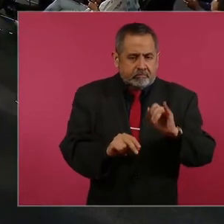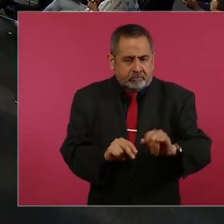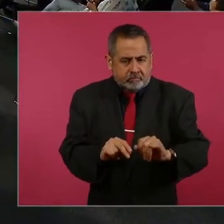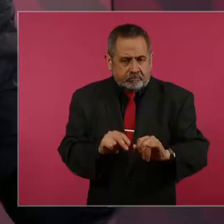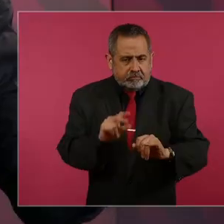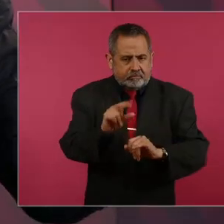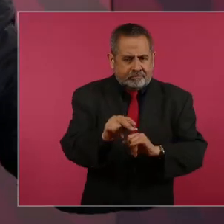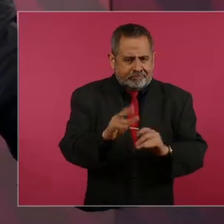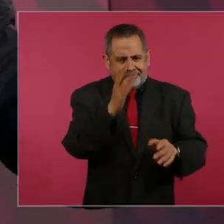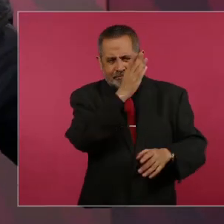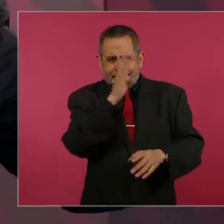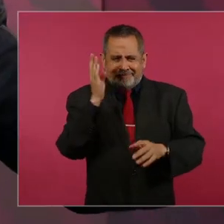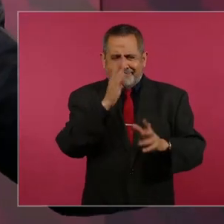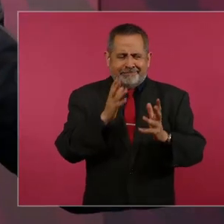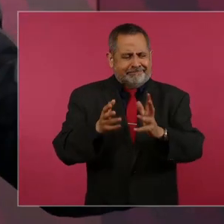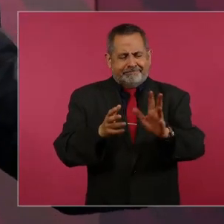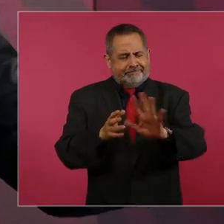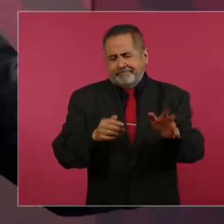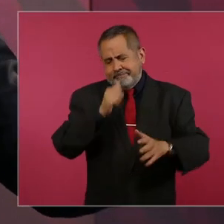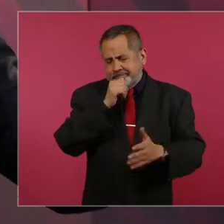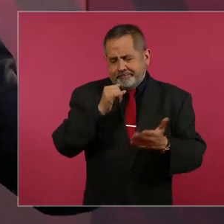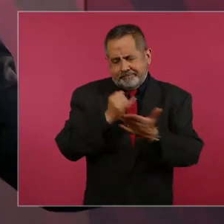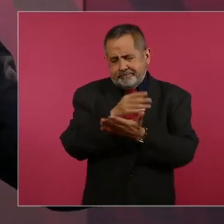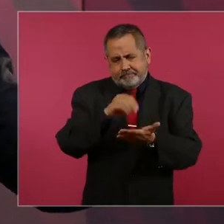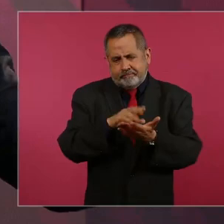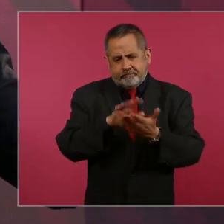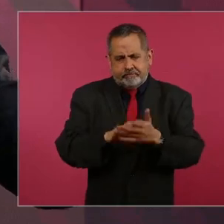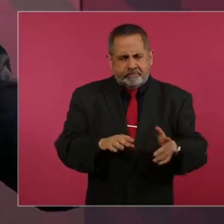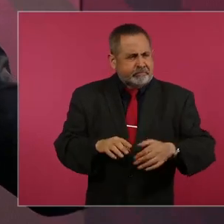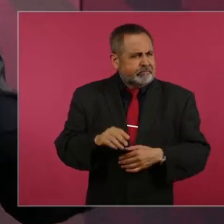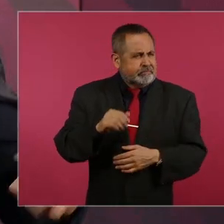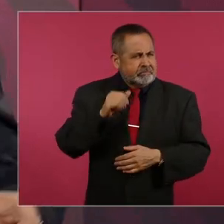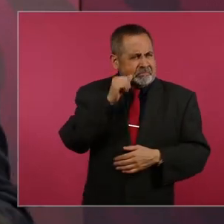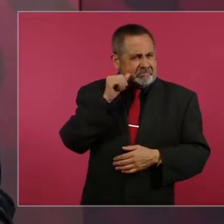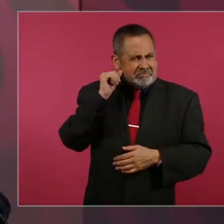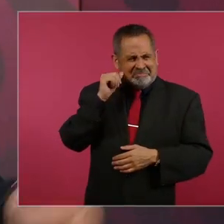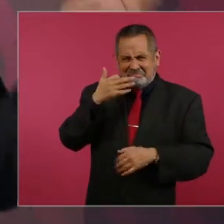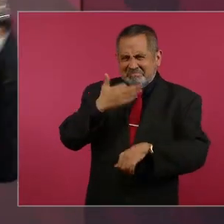y todavía la tarde, la noche